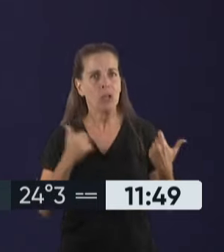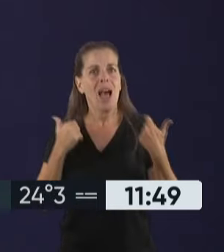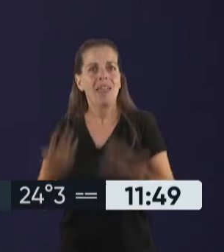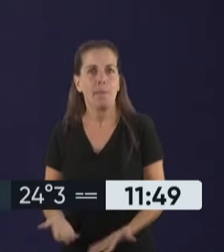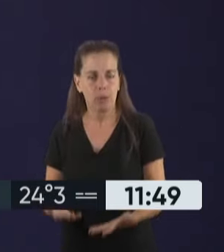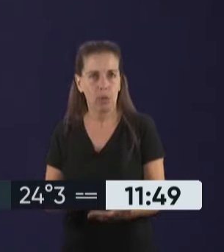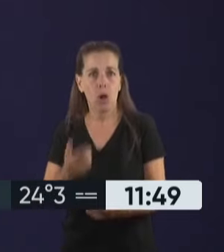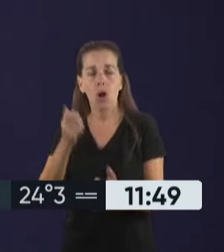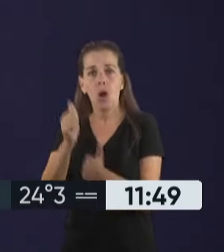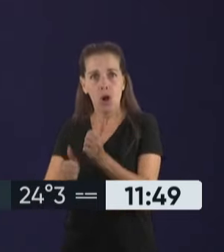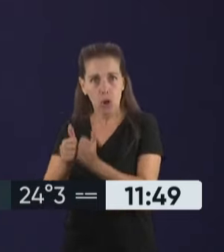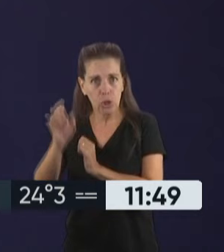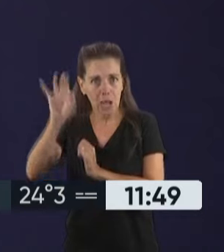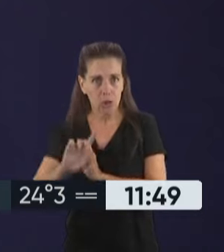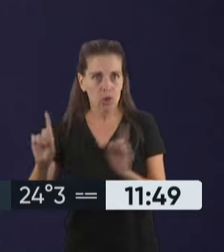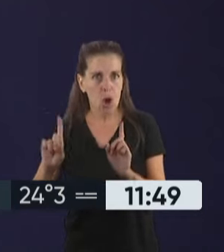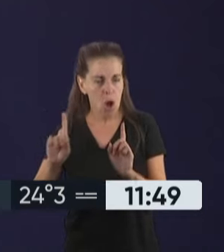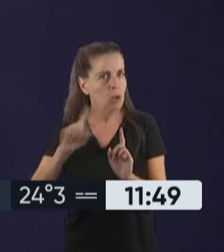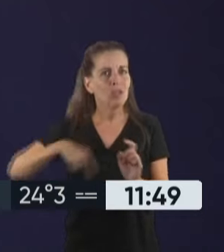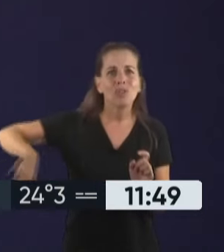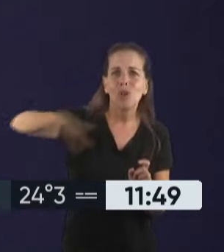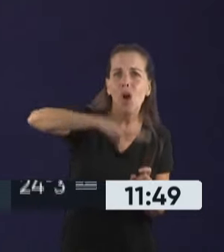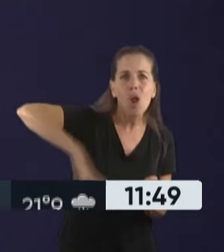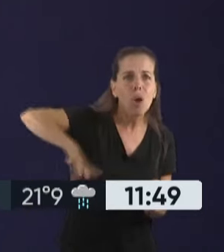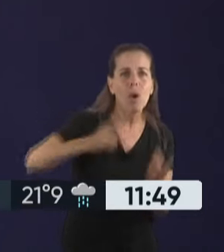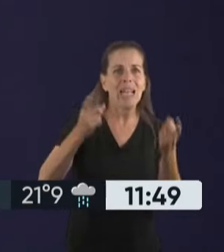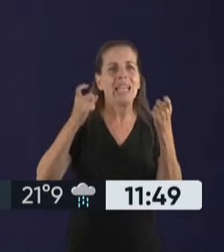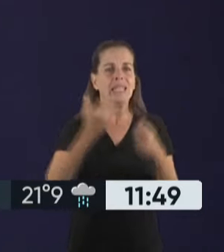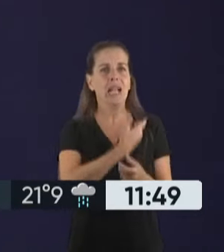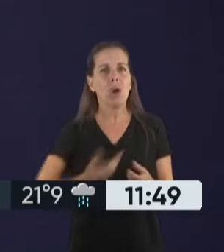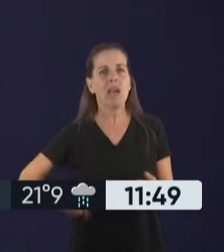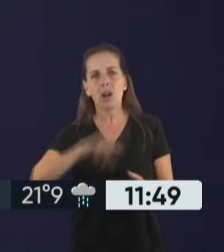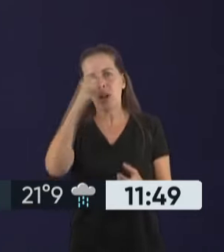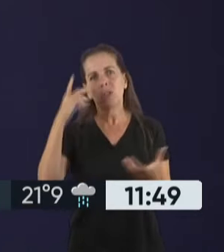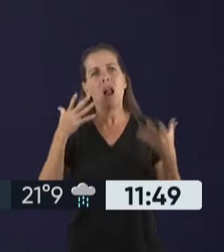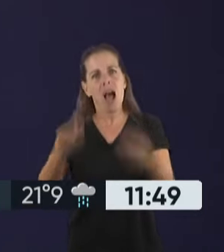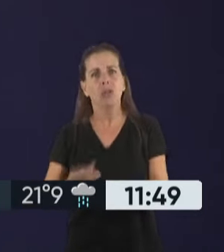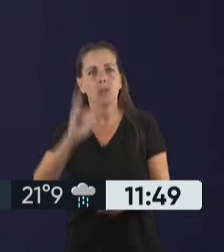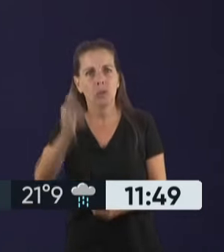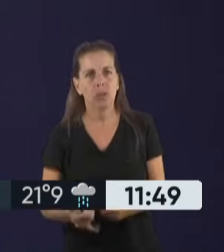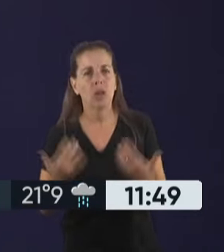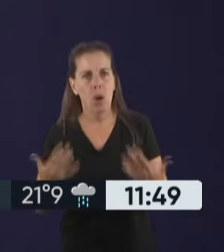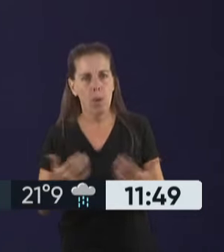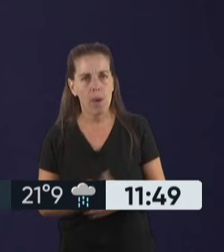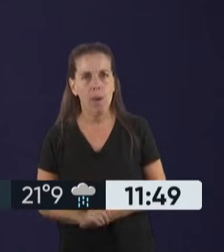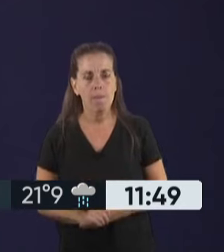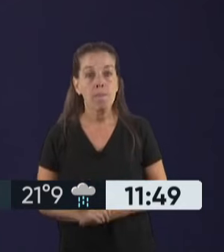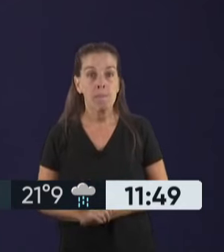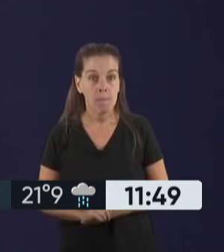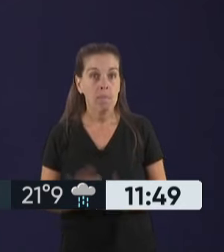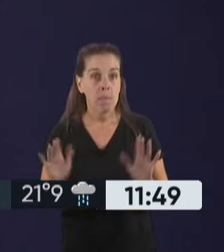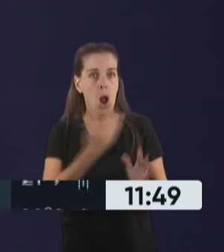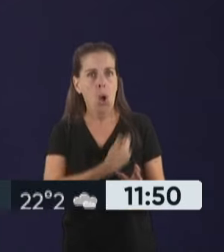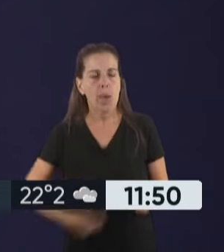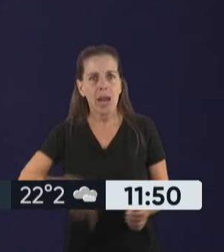solo en Rosario sino en todos los lugar donde se requiera la asistencia del gobierno nacional Por supuesto que donde el gobierno